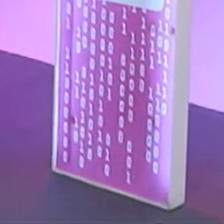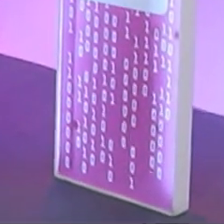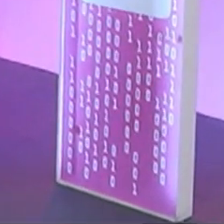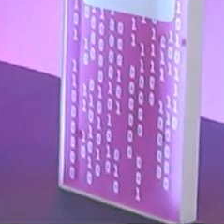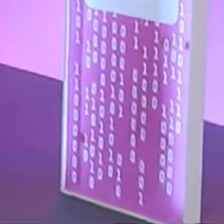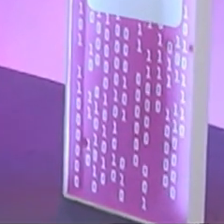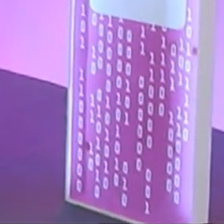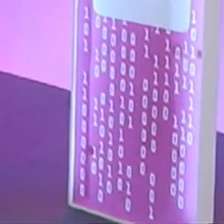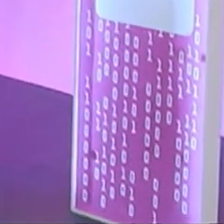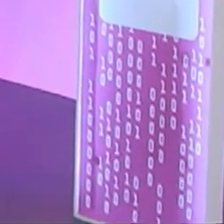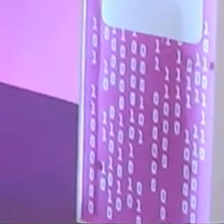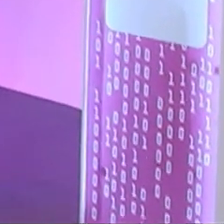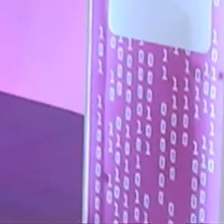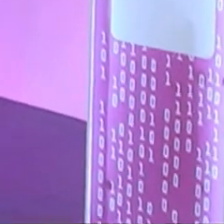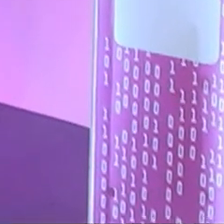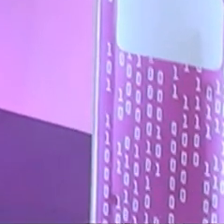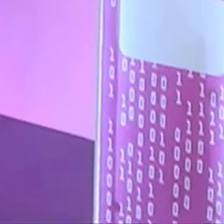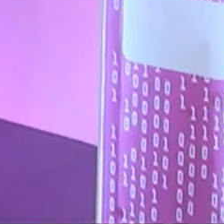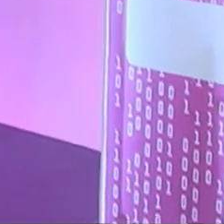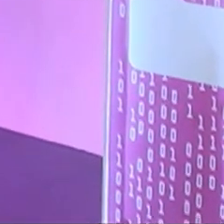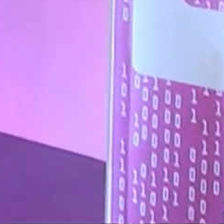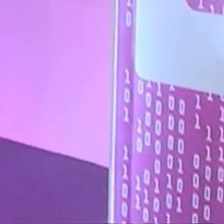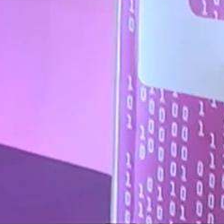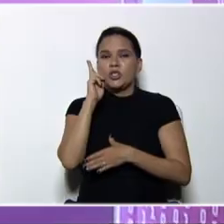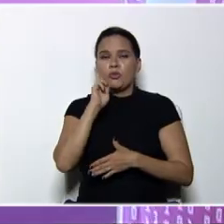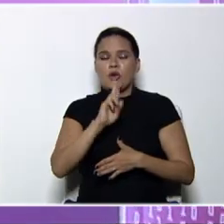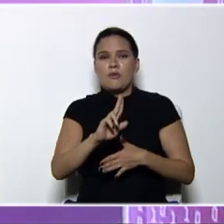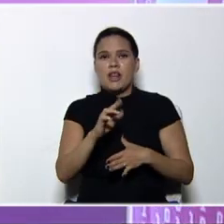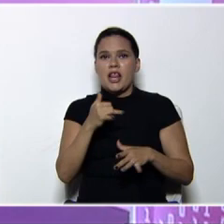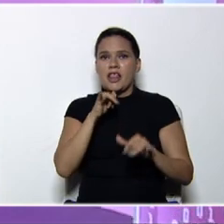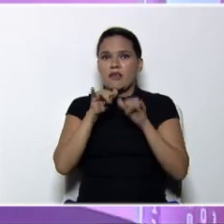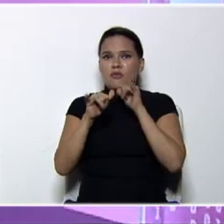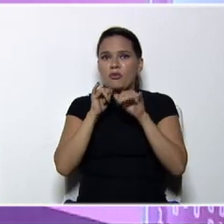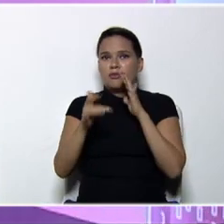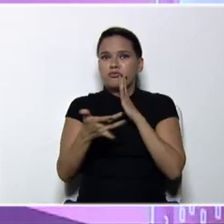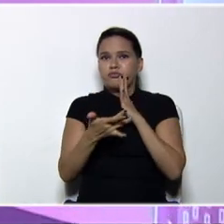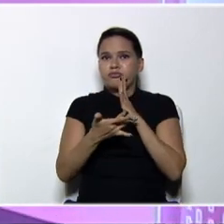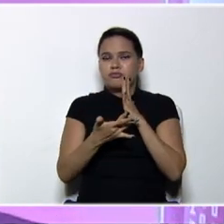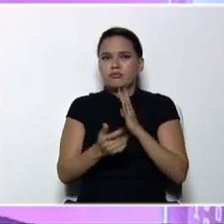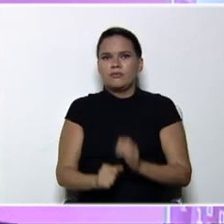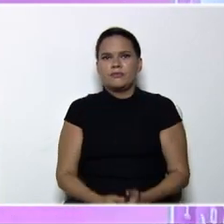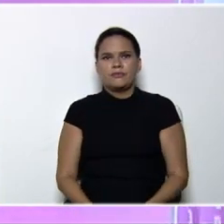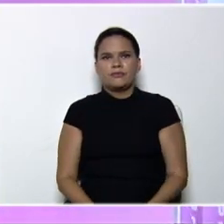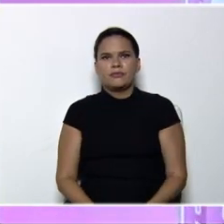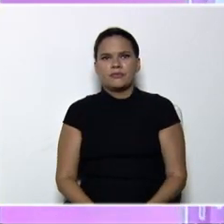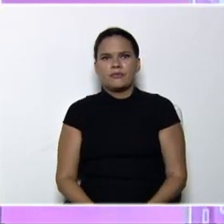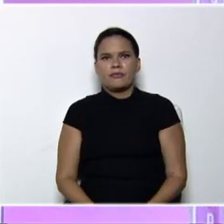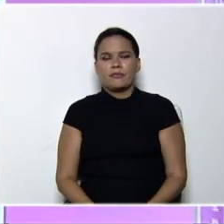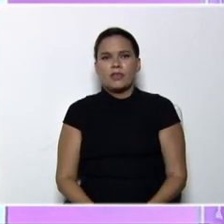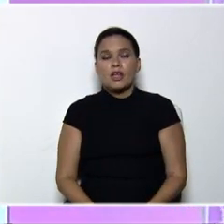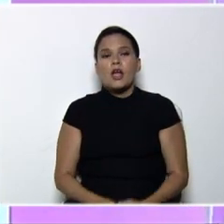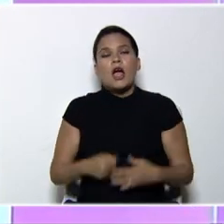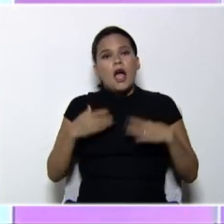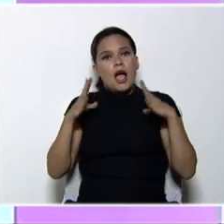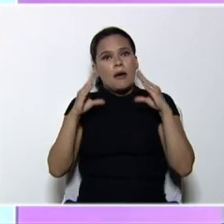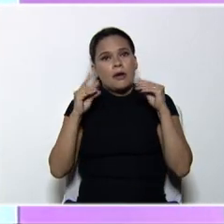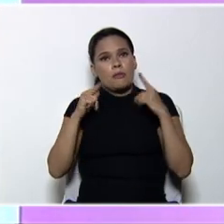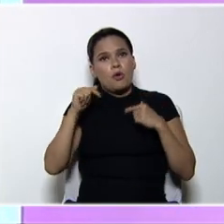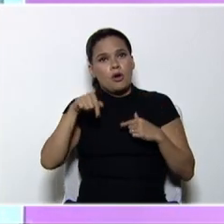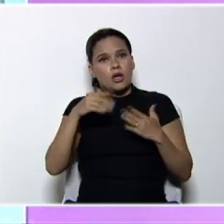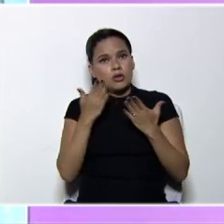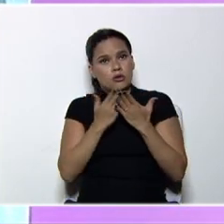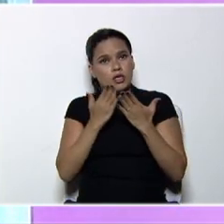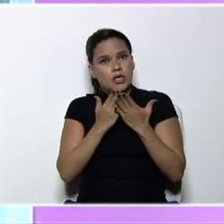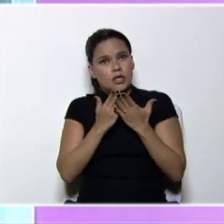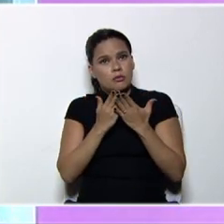Bienvenidos. Les saluda Digmauri Aquino de la Fundación Bolivariana de Informática y Telemática Fundavid. En el segmento del día de hoy estudiaremos